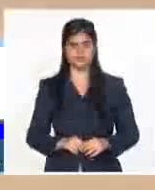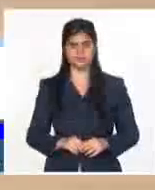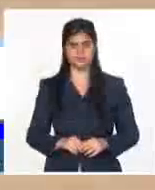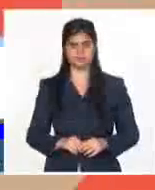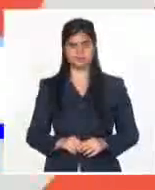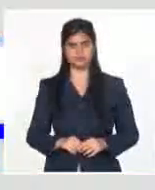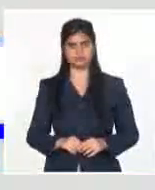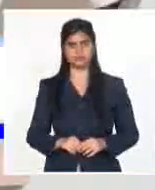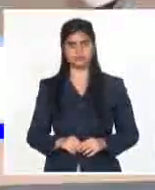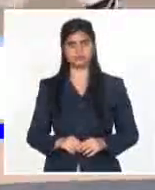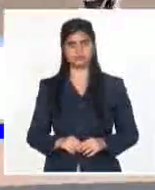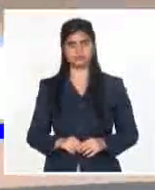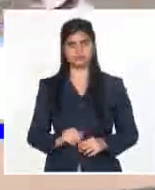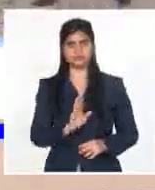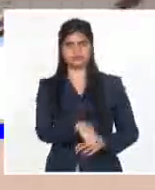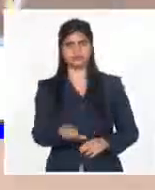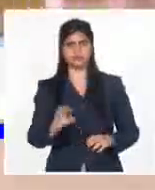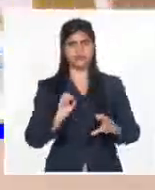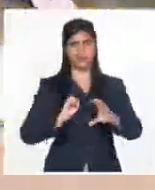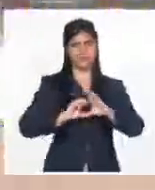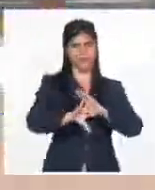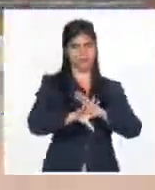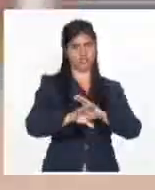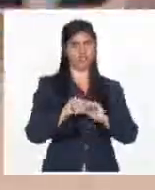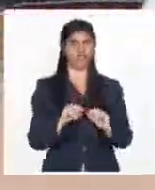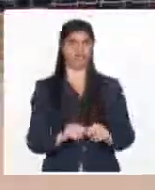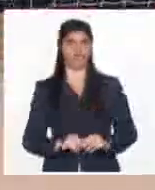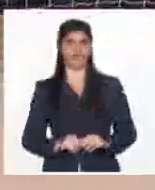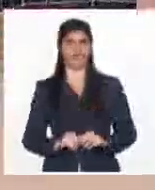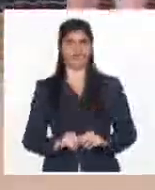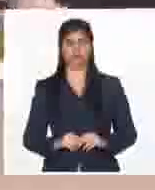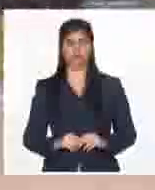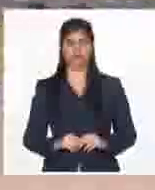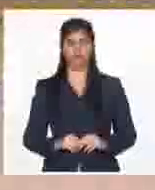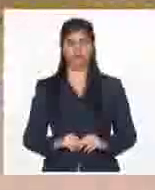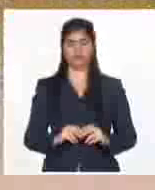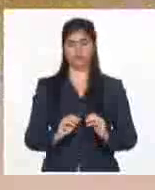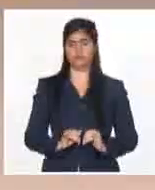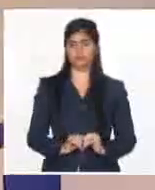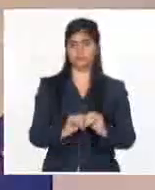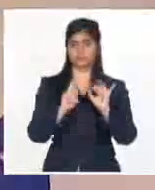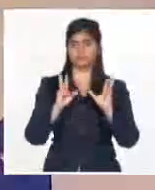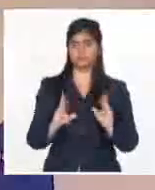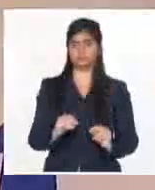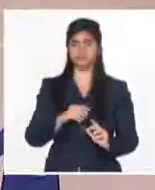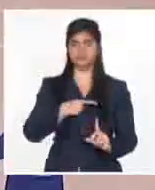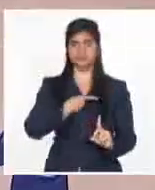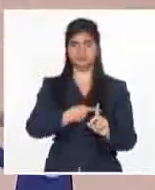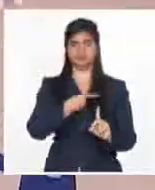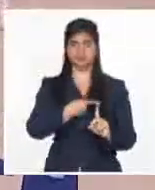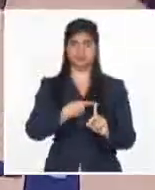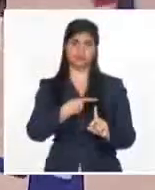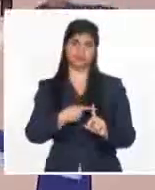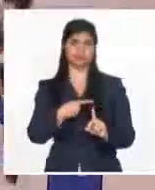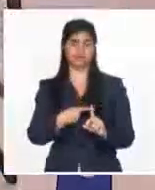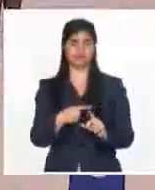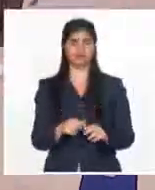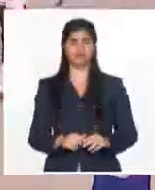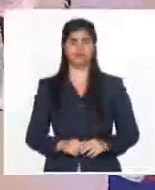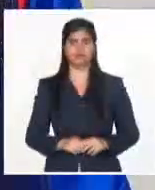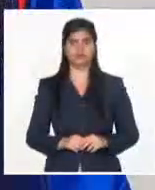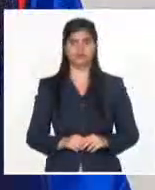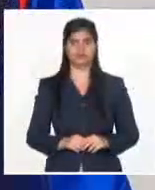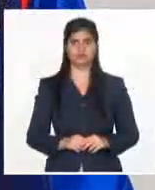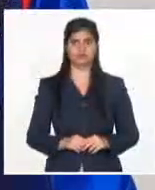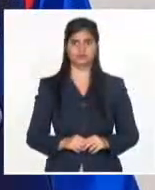instancia. Las dirigidas por Jorge Cole venían de vencer a Uruguay, por lo que un resultado positivo aquí les hubiera asegurado un puesto directo entre las cuatro